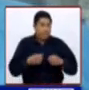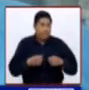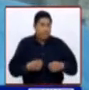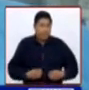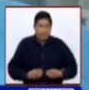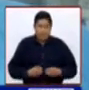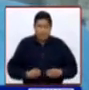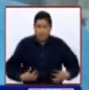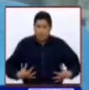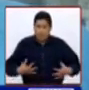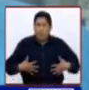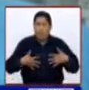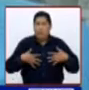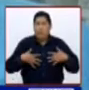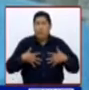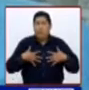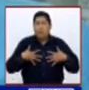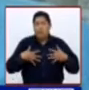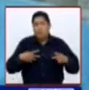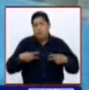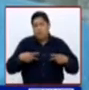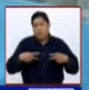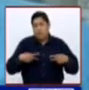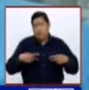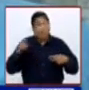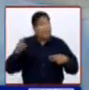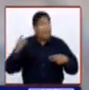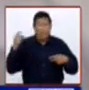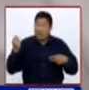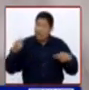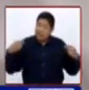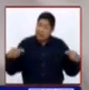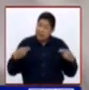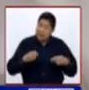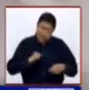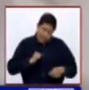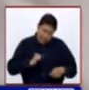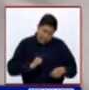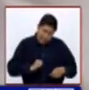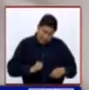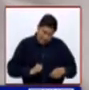los pulmones. Entonces, de esa manera tuvo que ser intervenida.